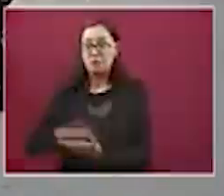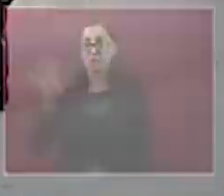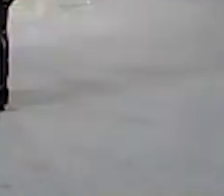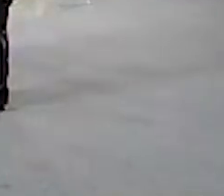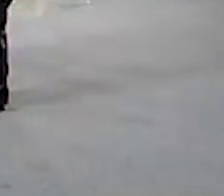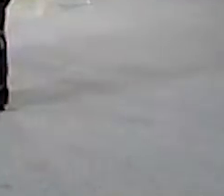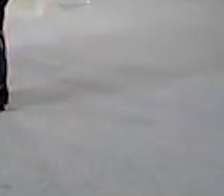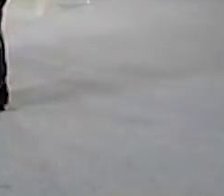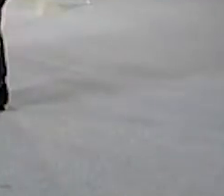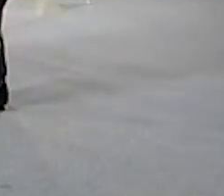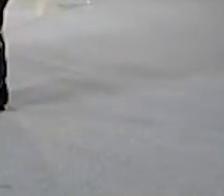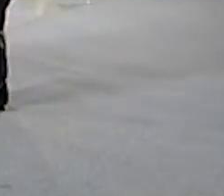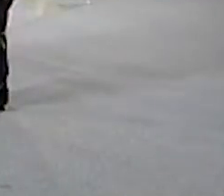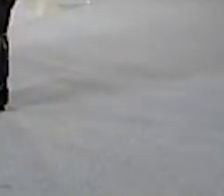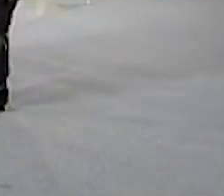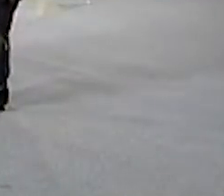como yo